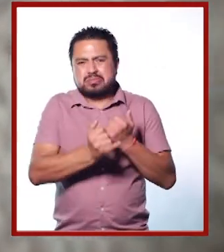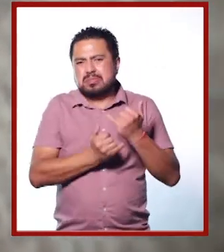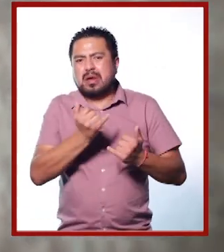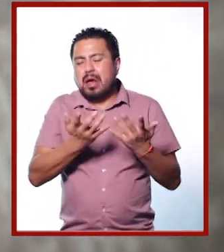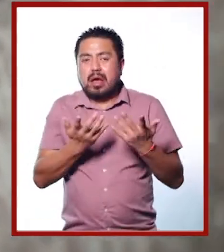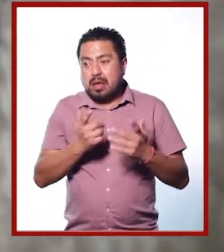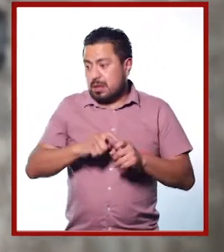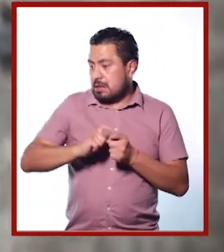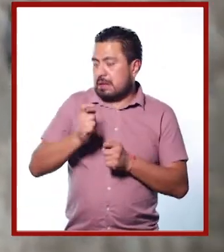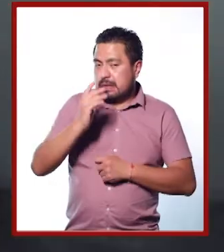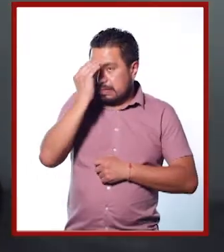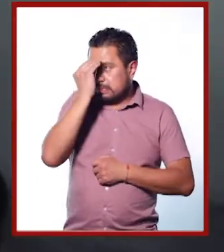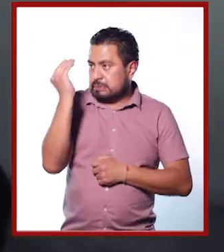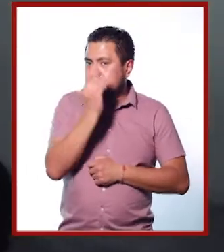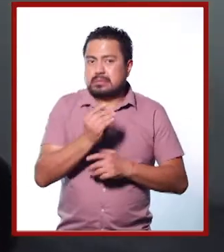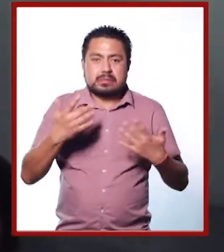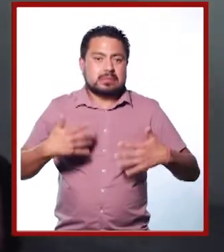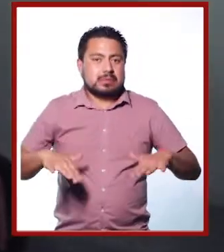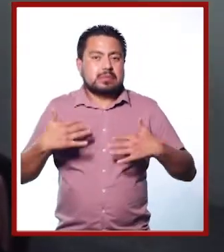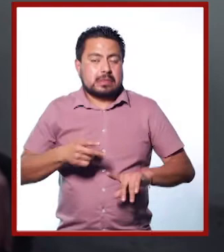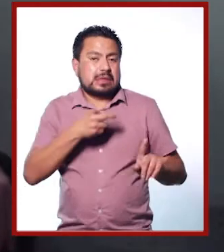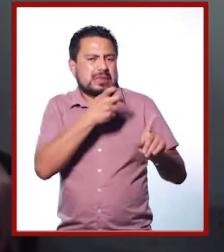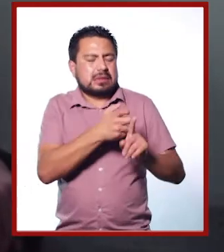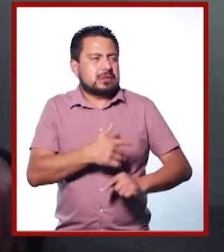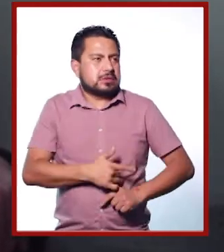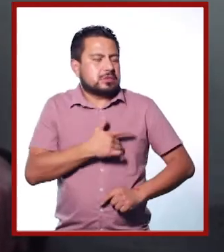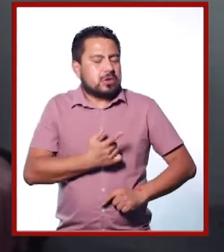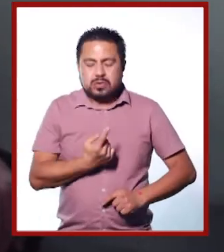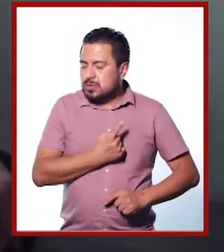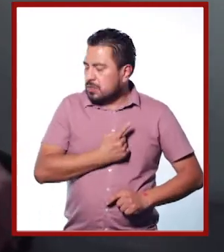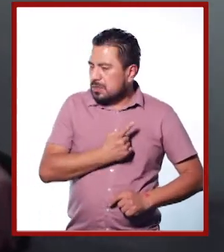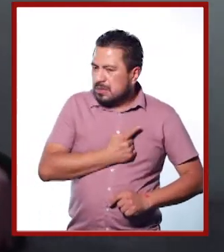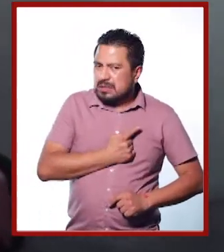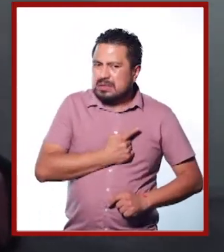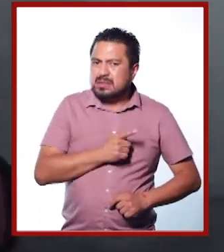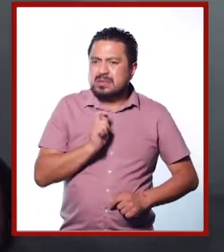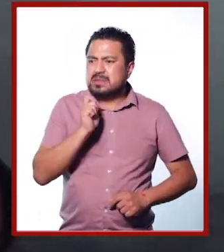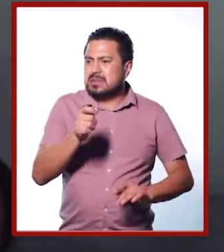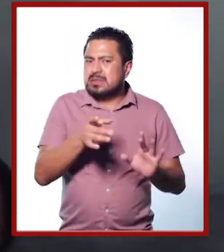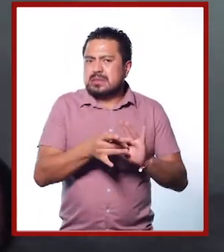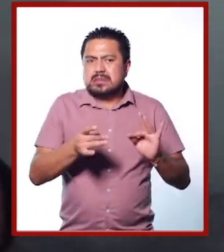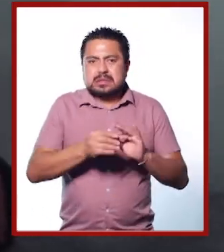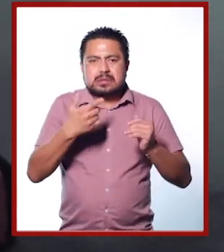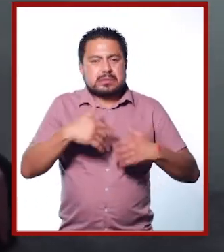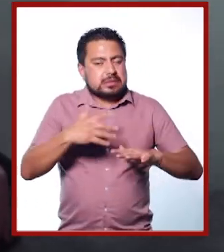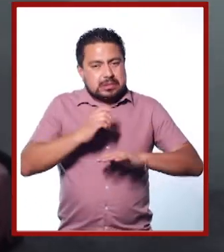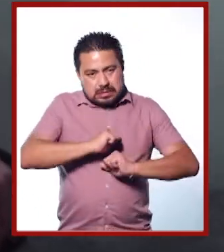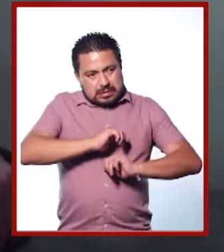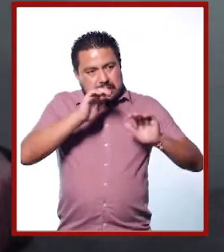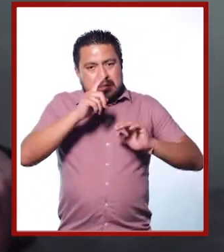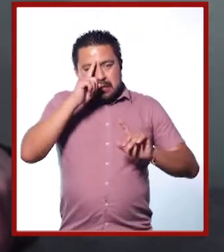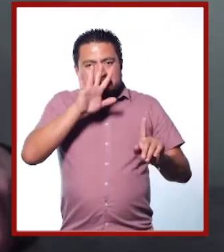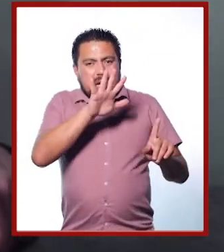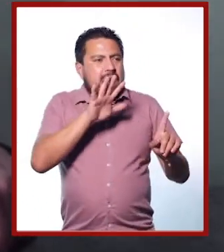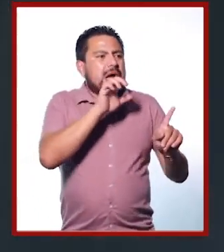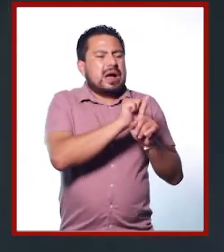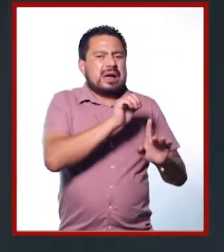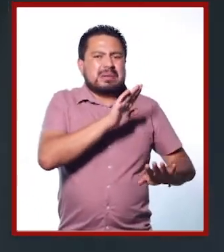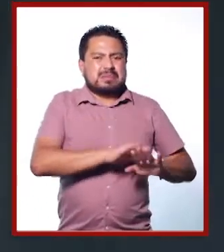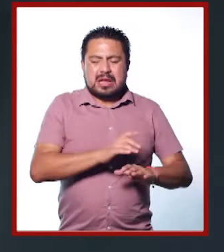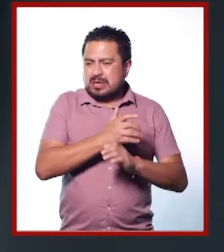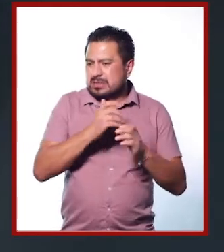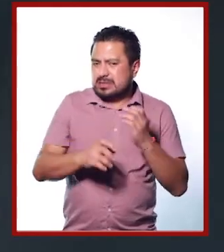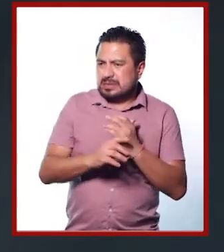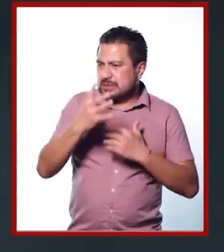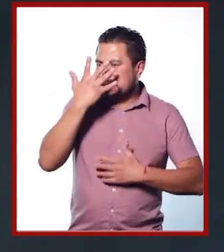al final una exclusión terrible. O sea, te hace sentir muy solo. Y son unos índices impresionantes para llegar a